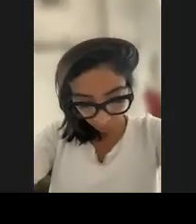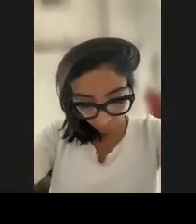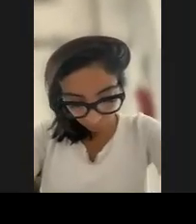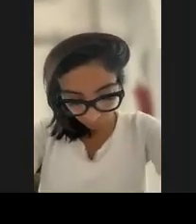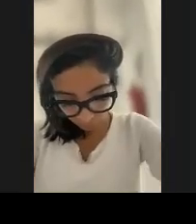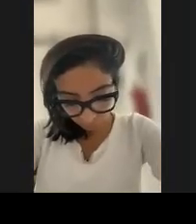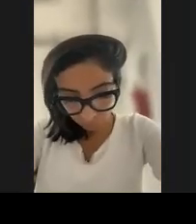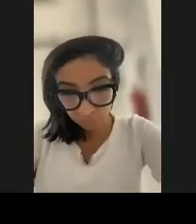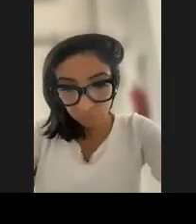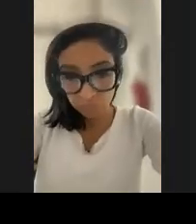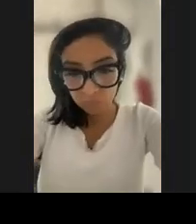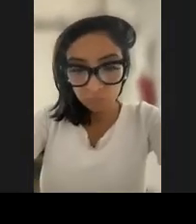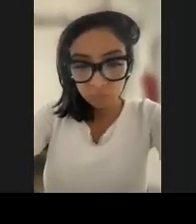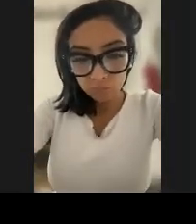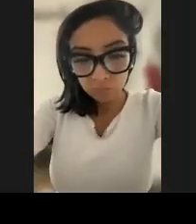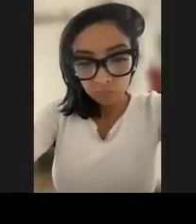reservados.